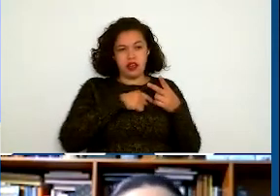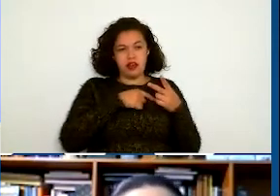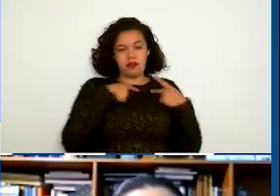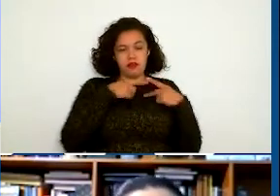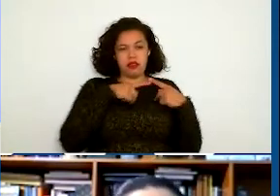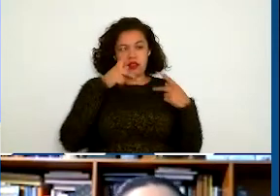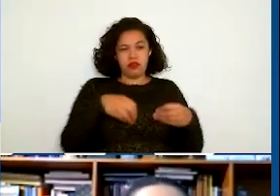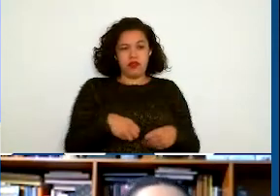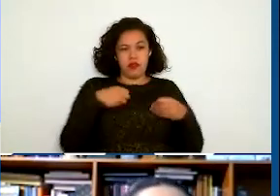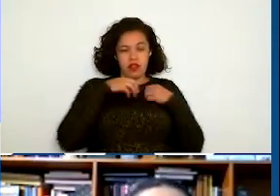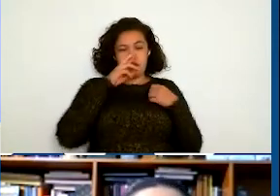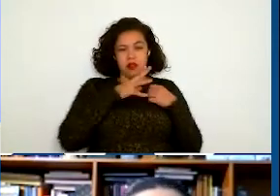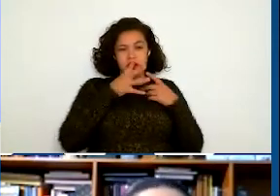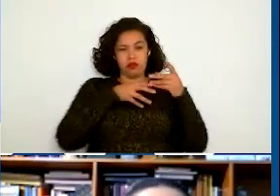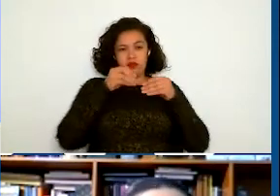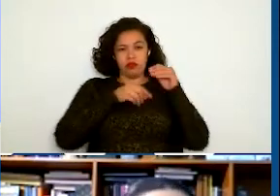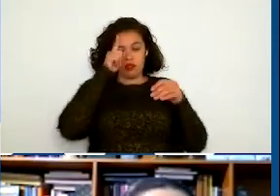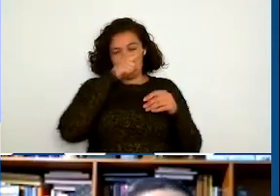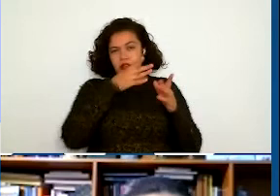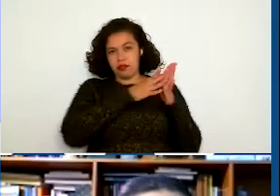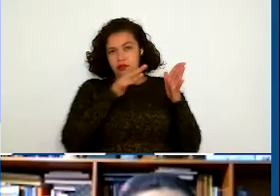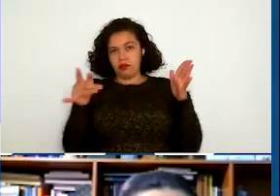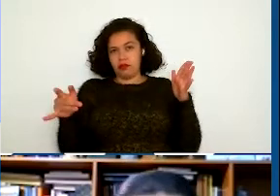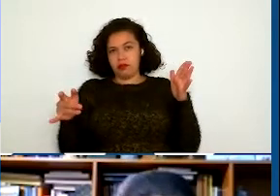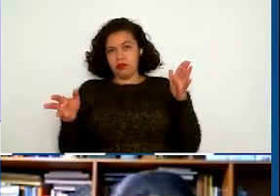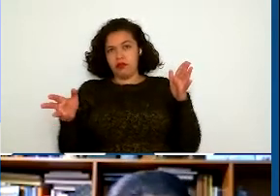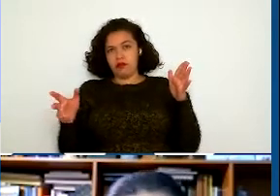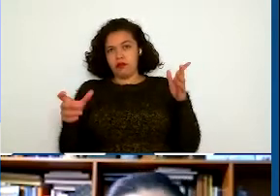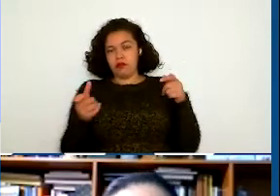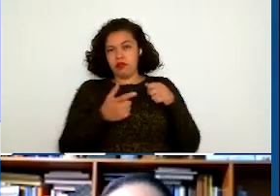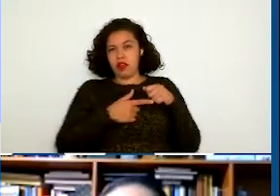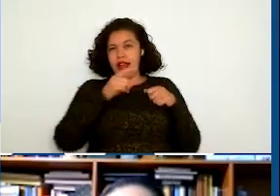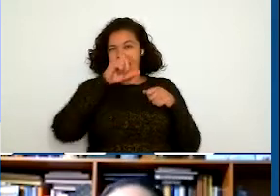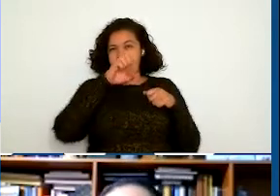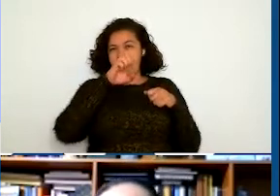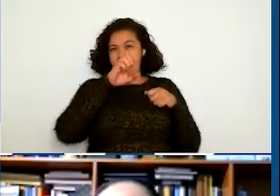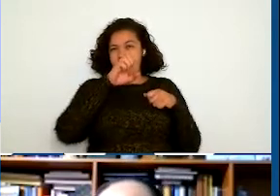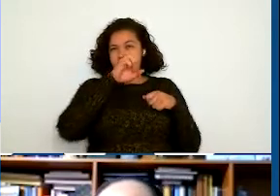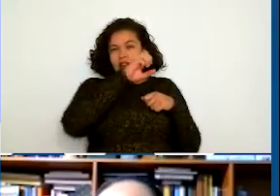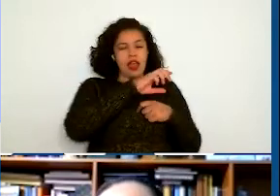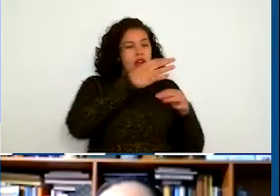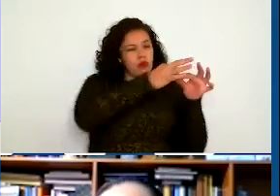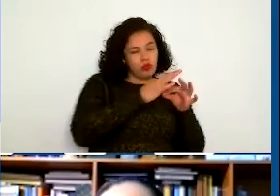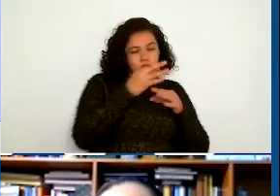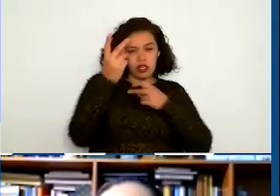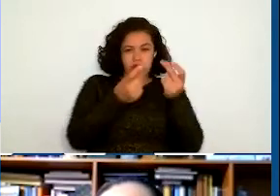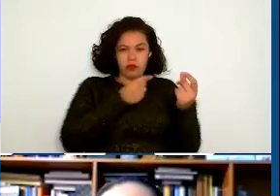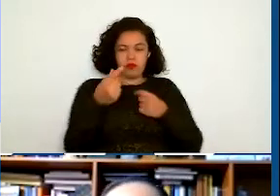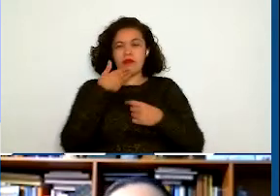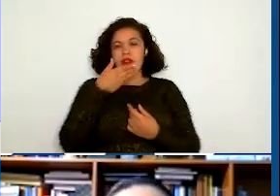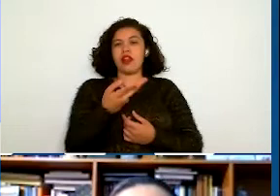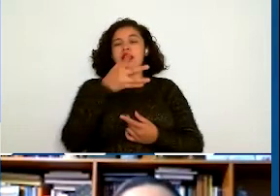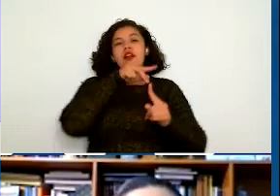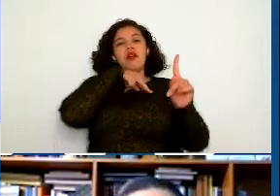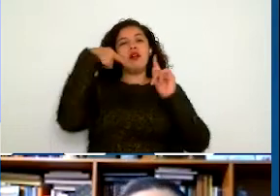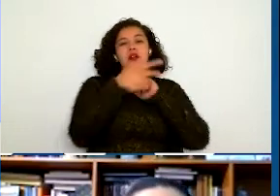calidad de vida y que tengan a partir de una gestión eficaz y eficiente. Entonces, este enfoque teórico es un enfoque